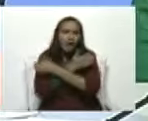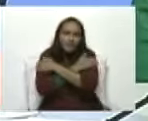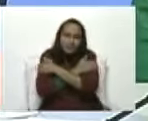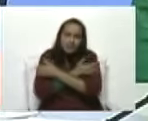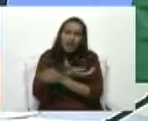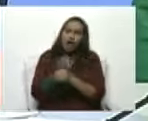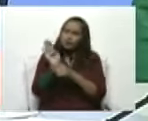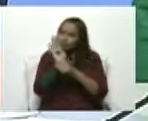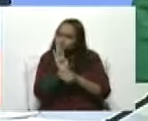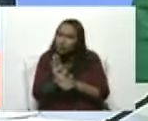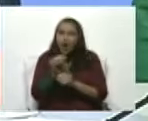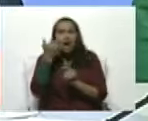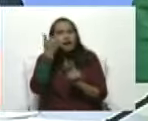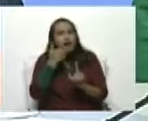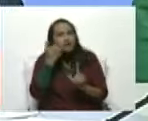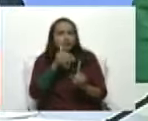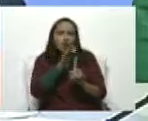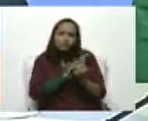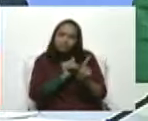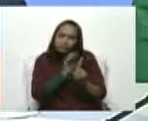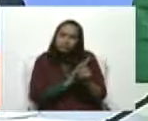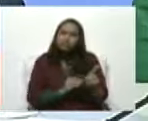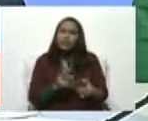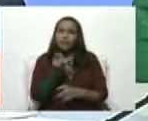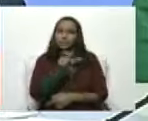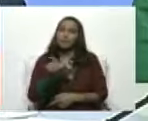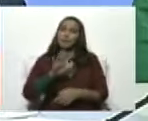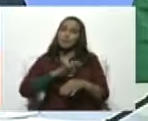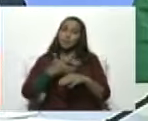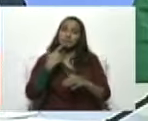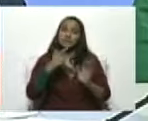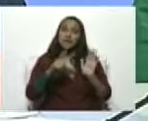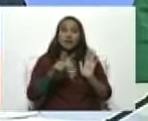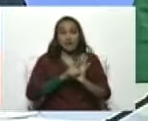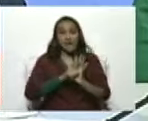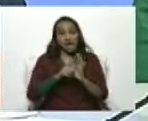cariño. Porque la ley de la vida dice que todos vamos para allá.